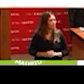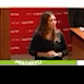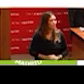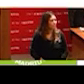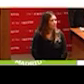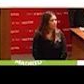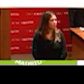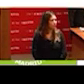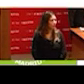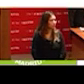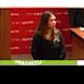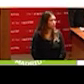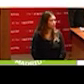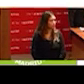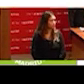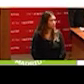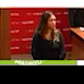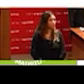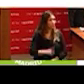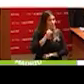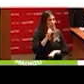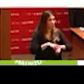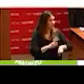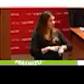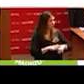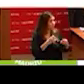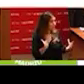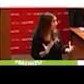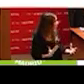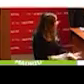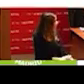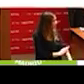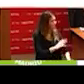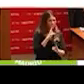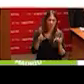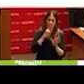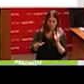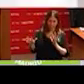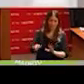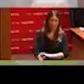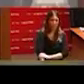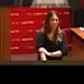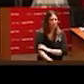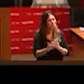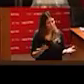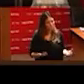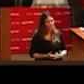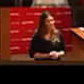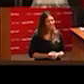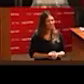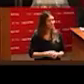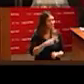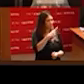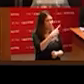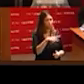nosotros y no sé cómo vamos de tiempo complicado Bueno aquí había un